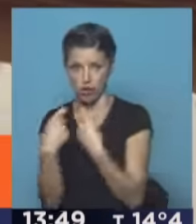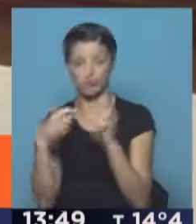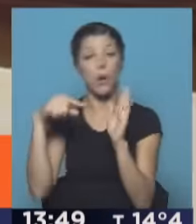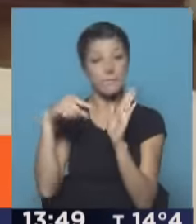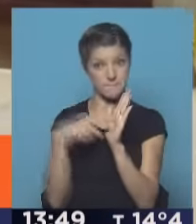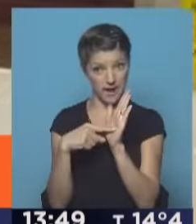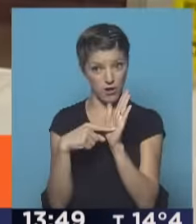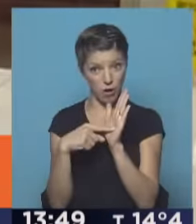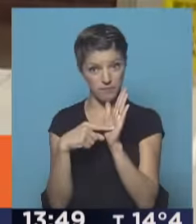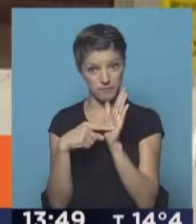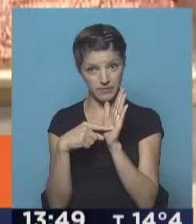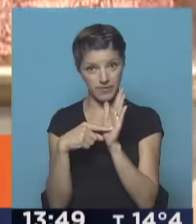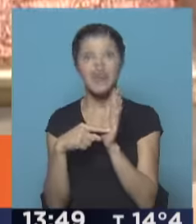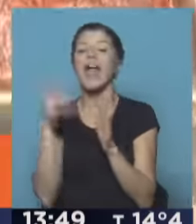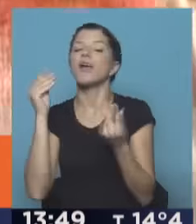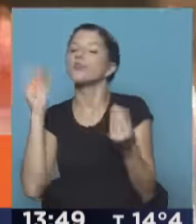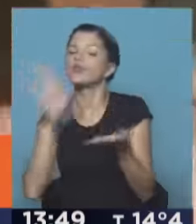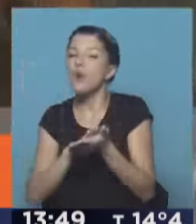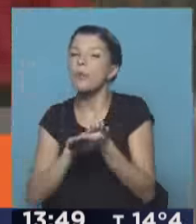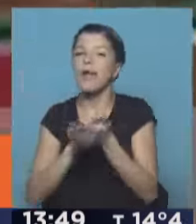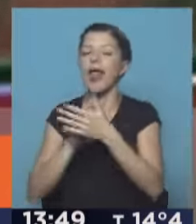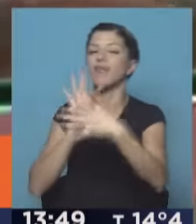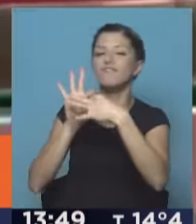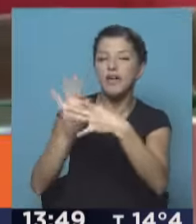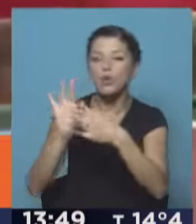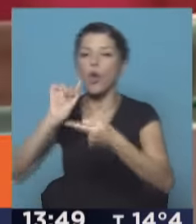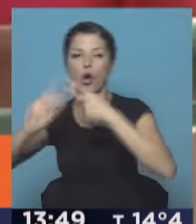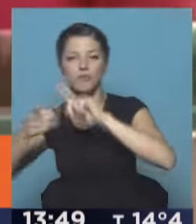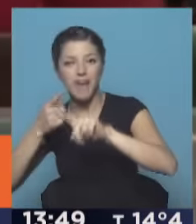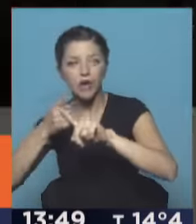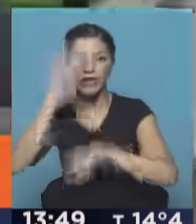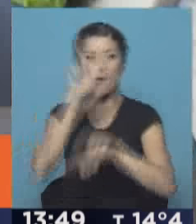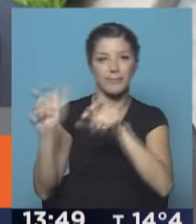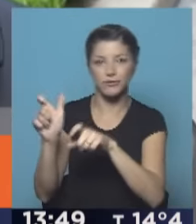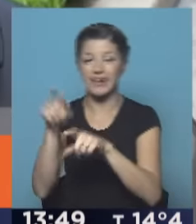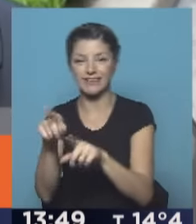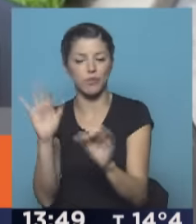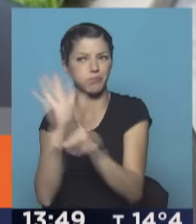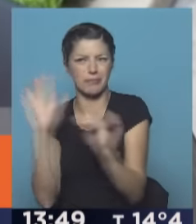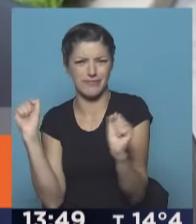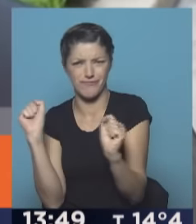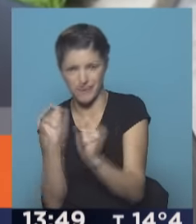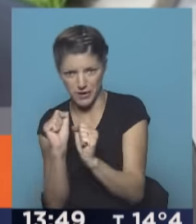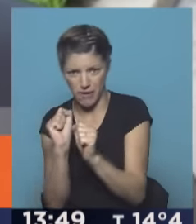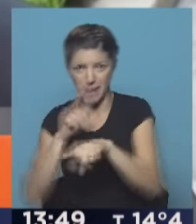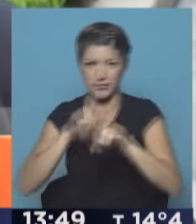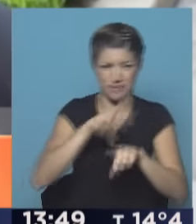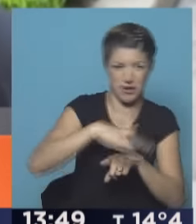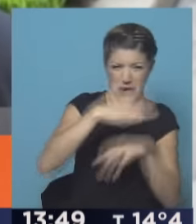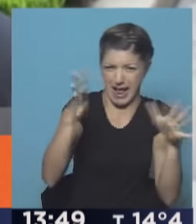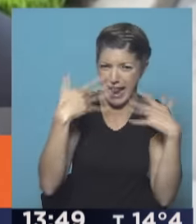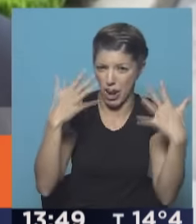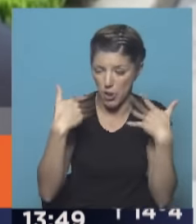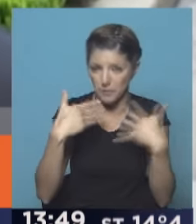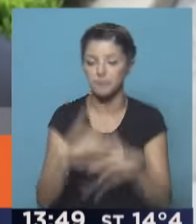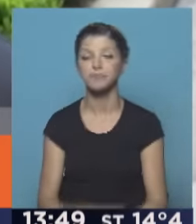más que fría en lo que respecta a lo social y a las relaciones humanas. acá se trabaja